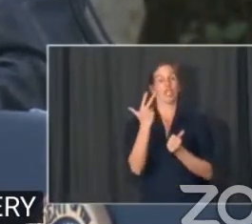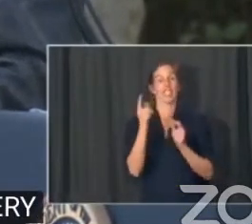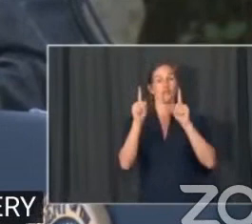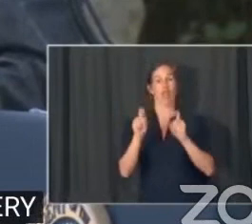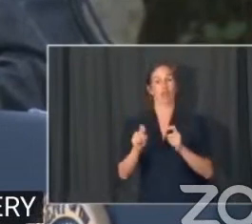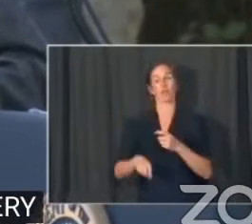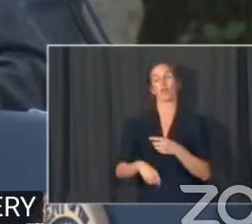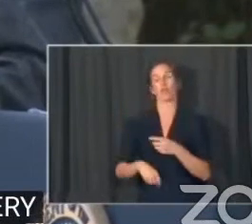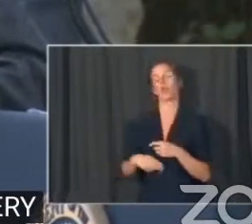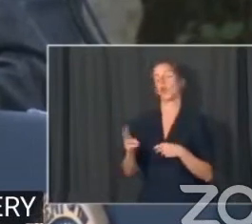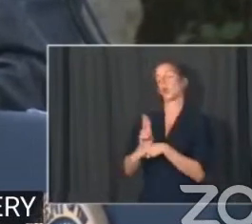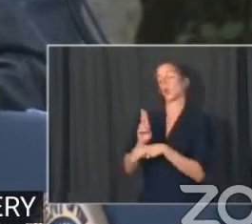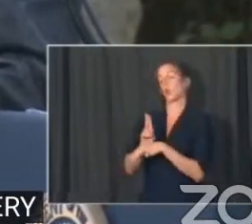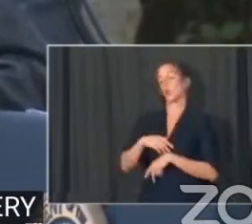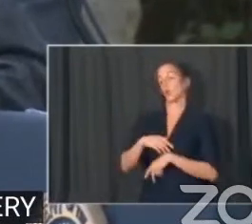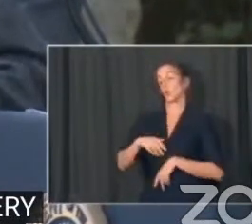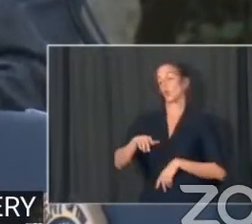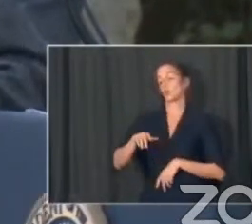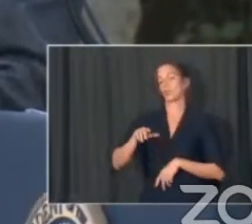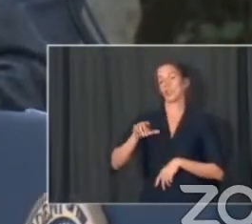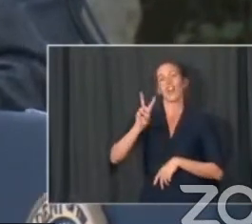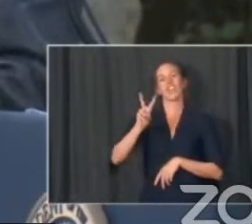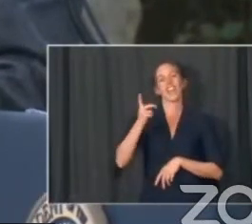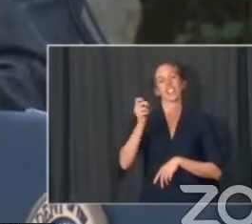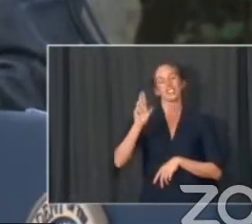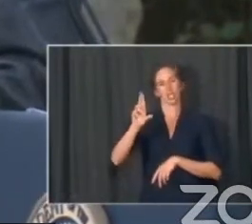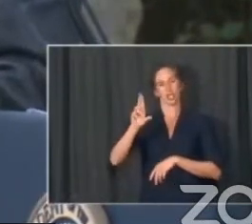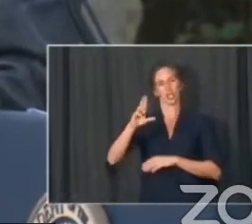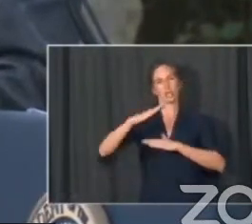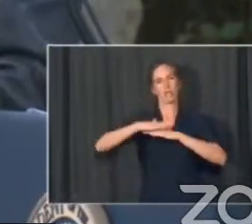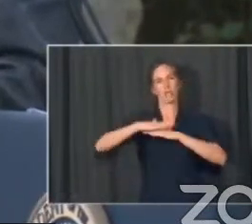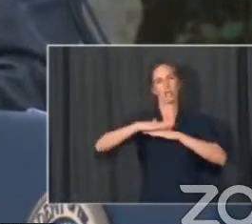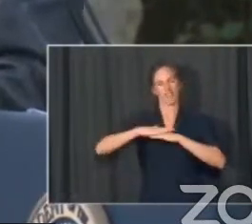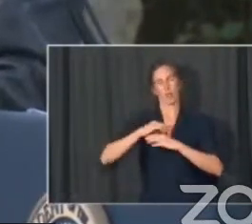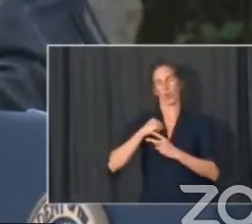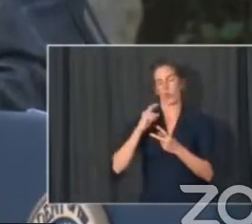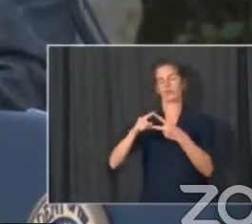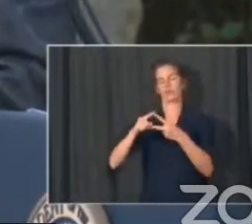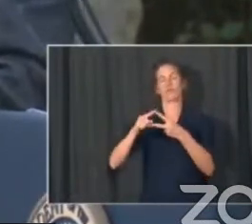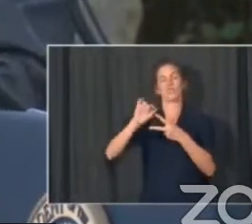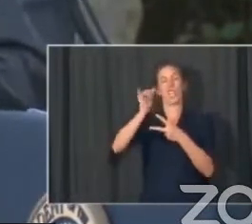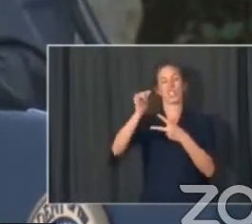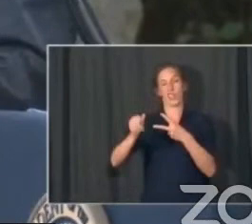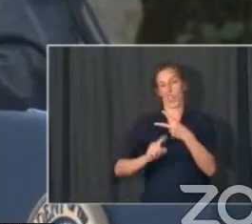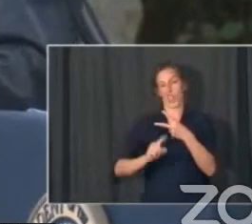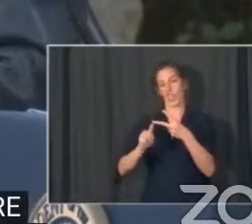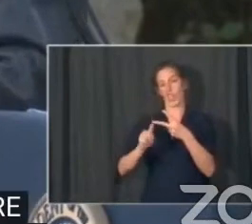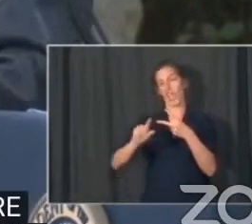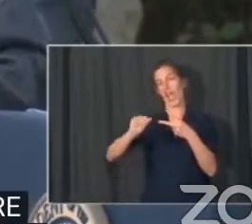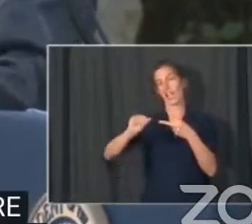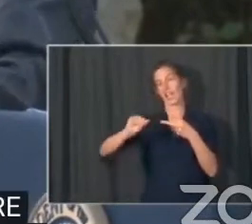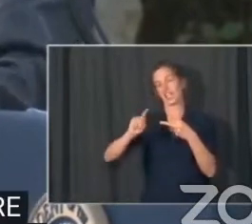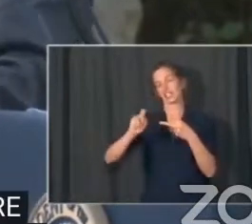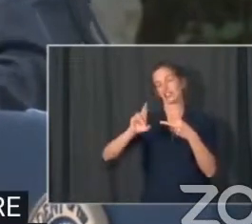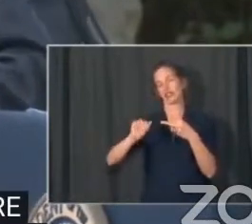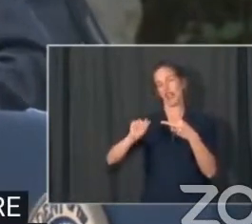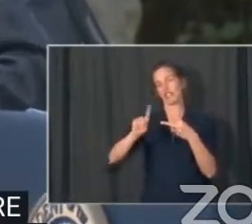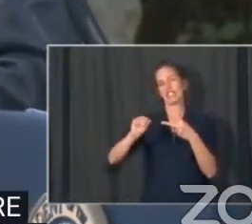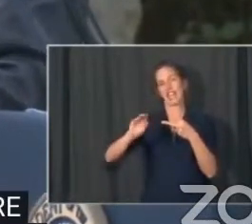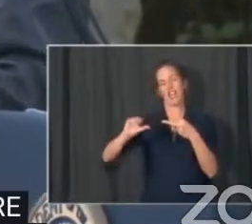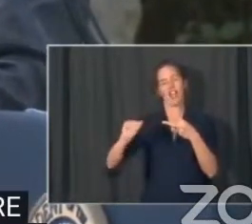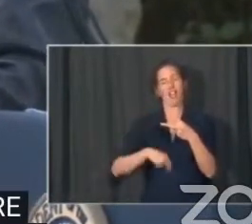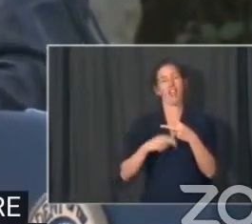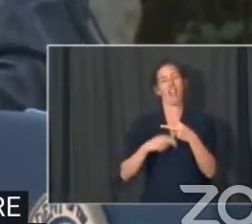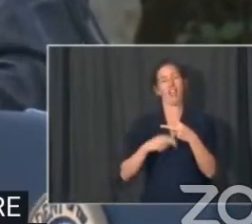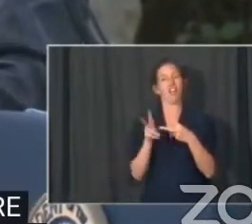otra más información positiva con respecto a la vacuna de otras dos vacunas que están en fase